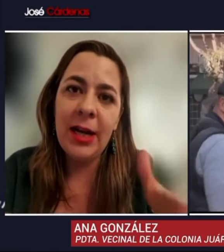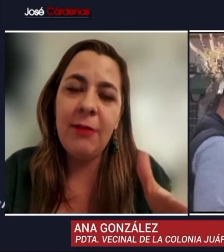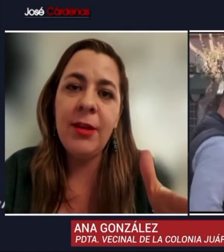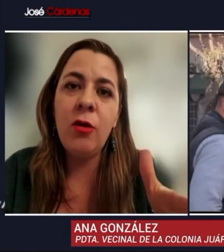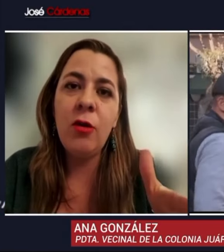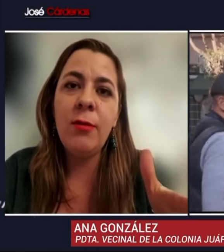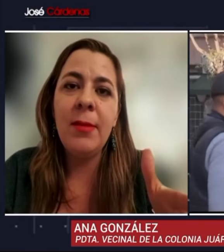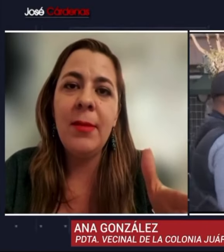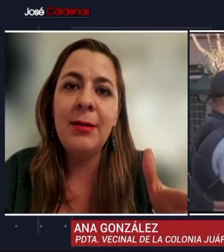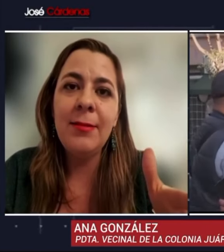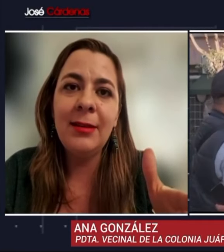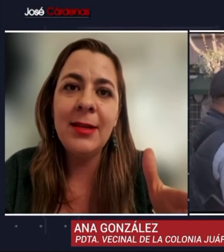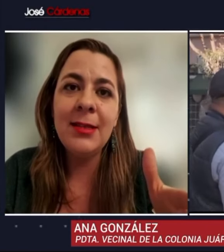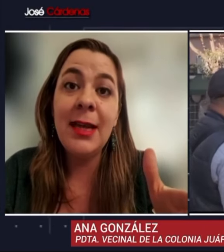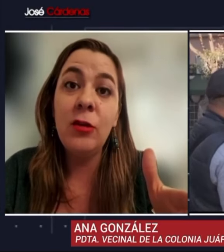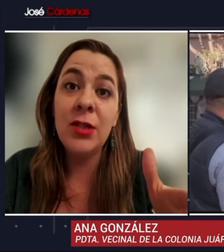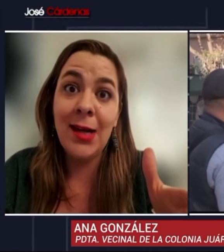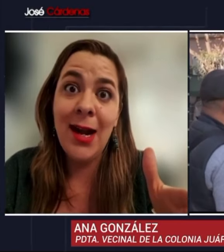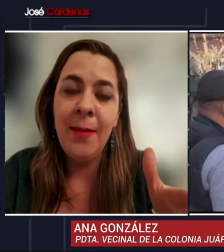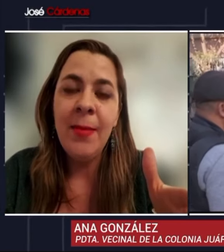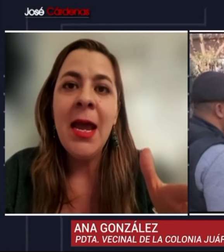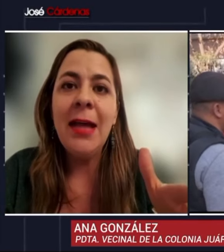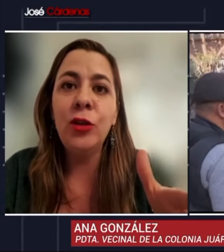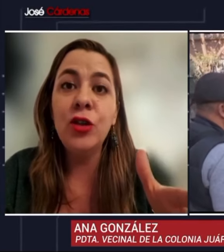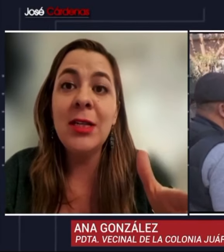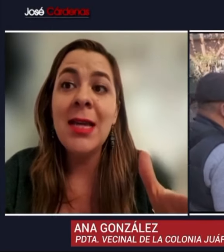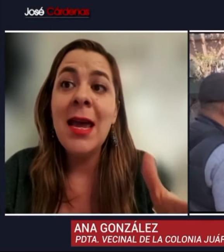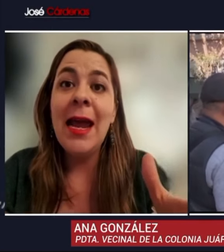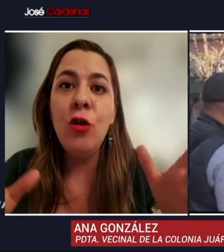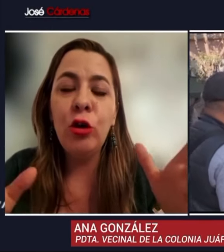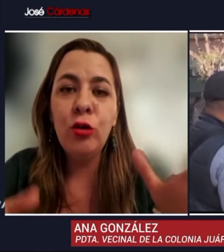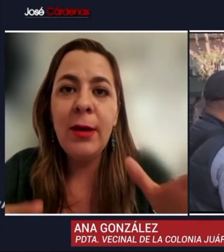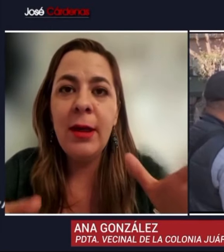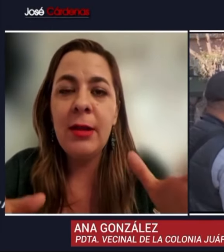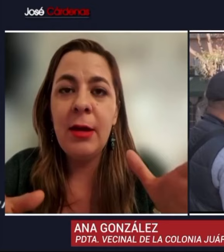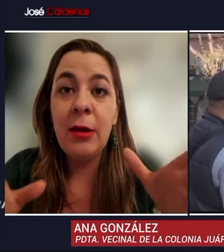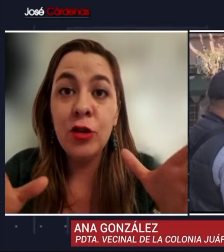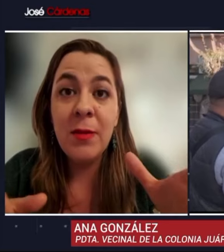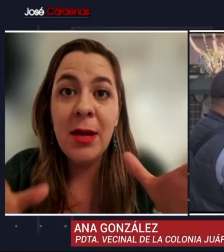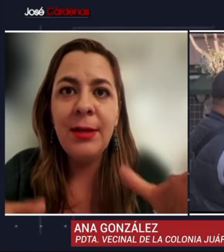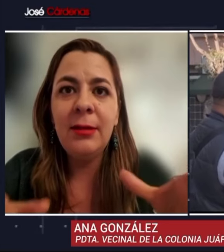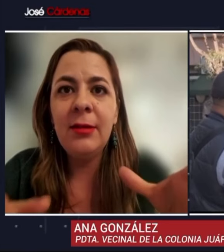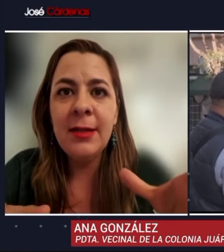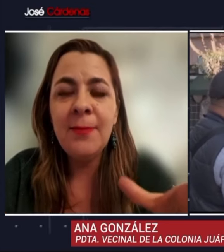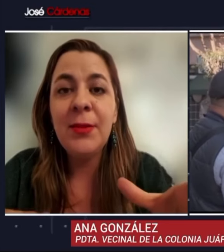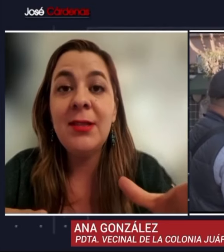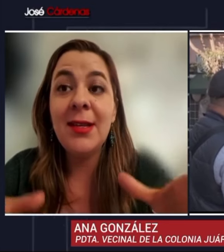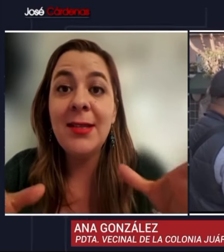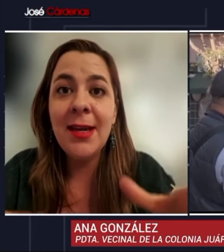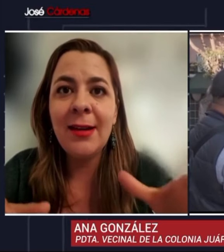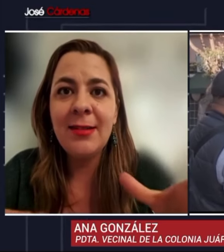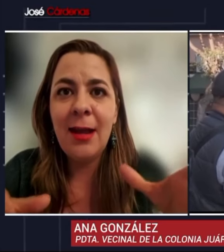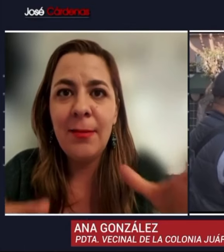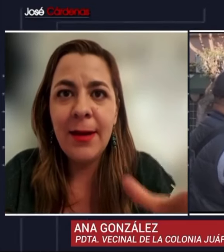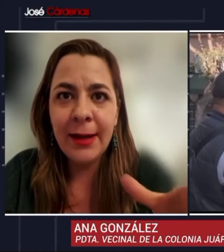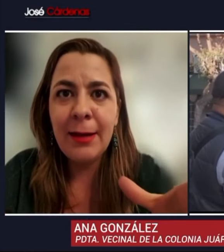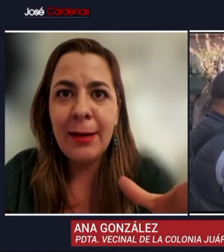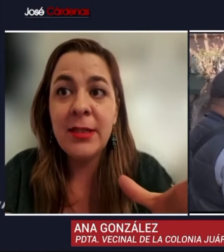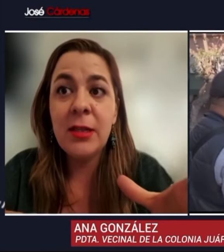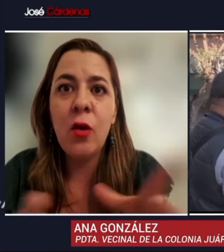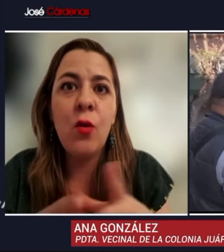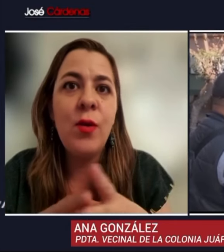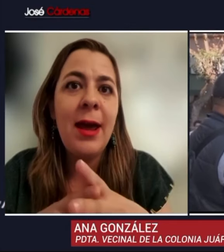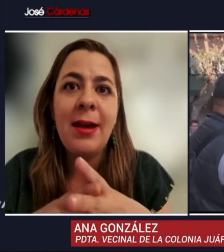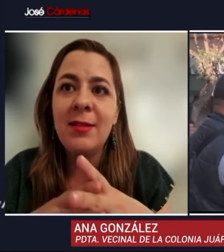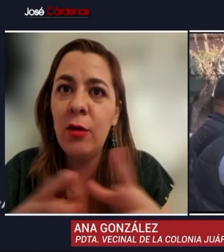ya jefe de gobierno, Martí Batres, que lo cerrara. Entonces, en octubre de 2023, se cierra este albergue, que había